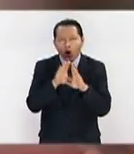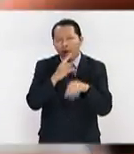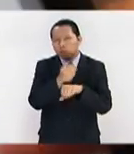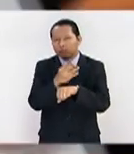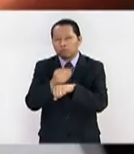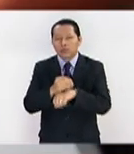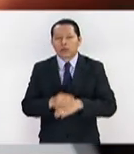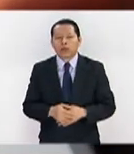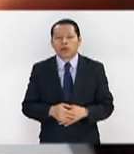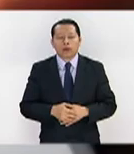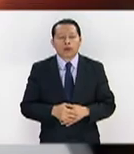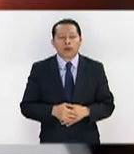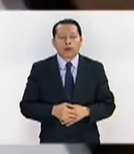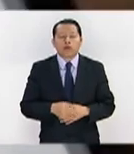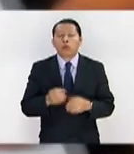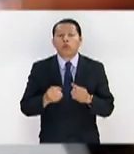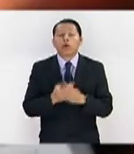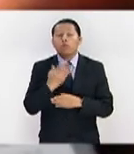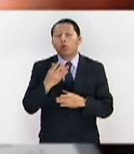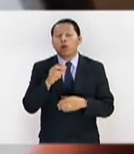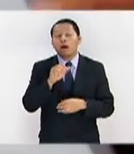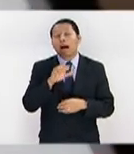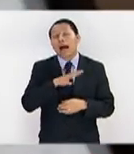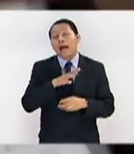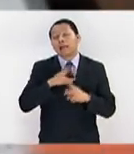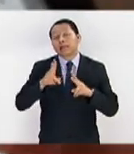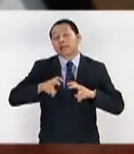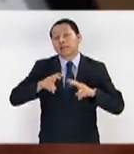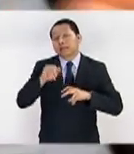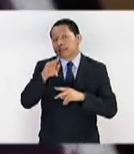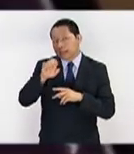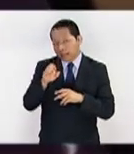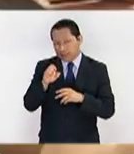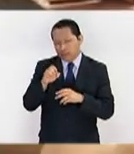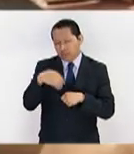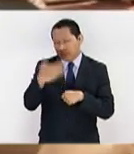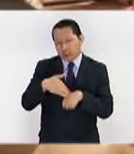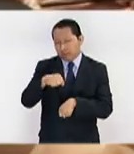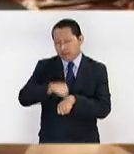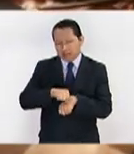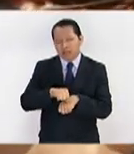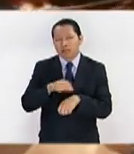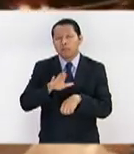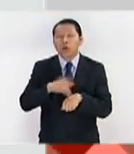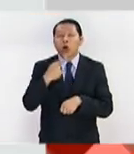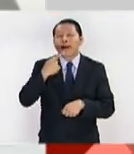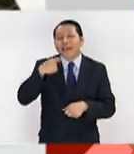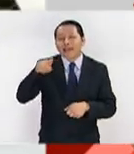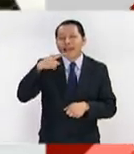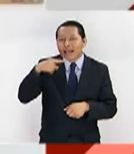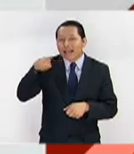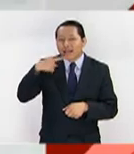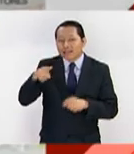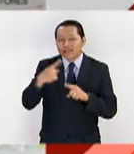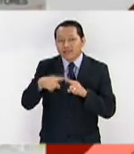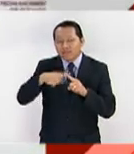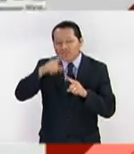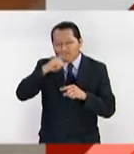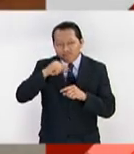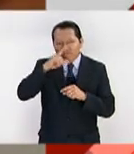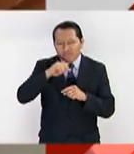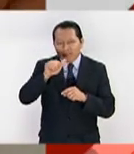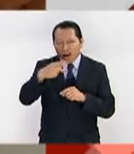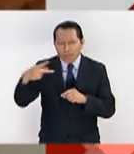solución. Sobre una nueva actualización que podría presentar el INE la próxima semana, luego de las quejas que ha recibido por fallas en la